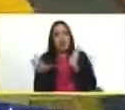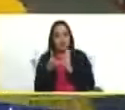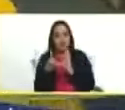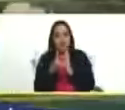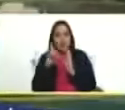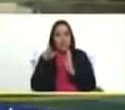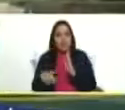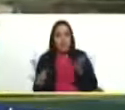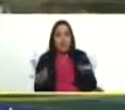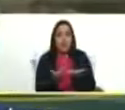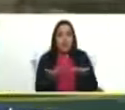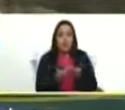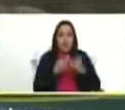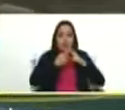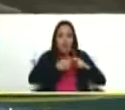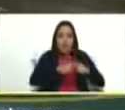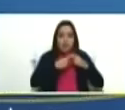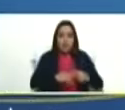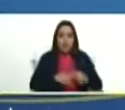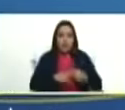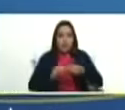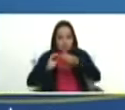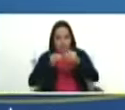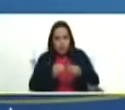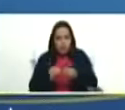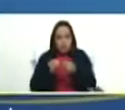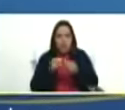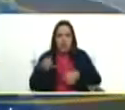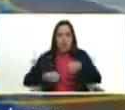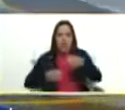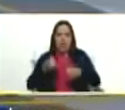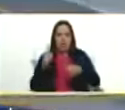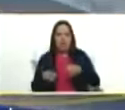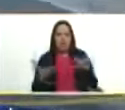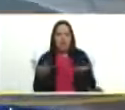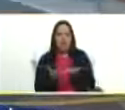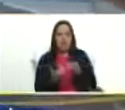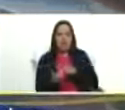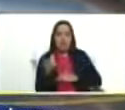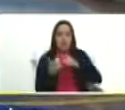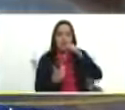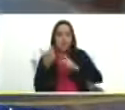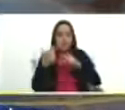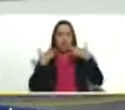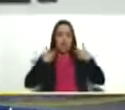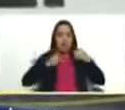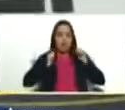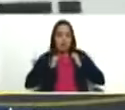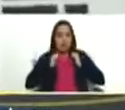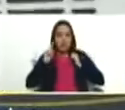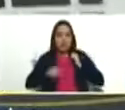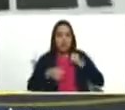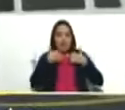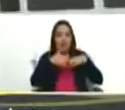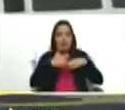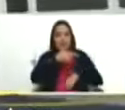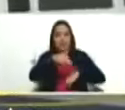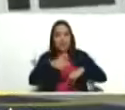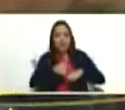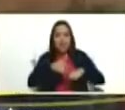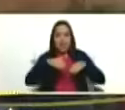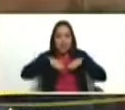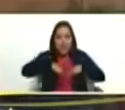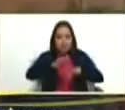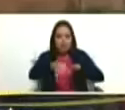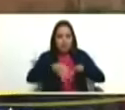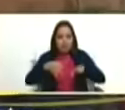taller mecánico automotriz, la escuela de construcción popular Aristóbulo Isturiz, la empresa nacional de textiles, la